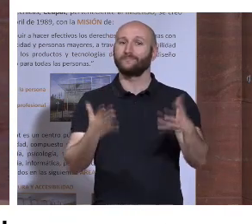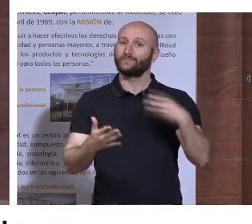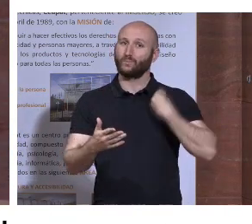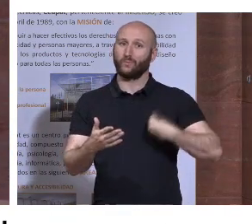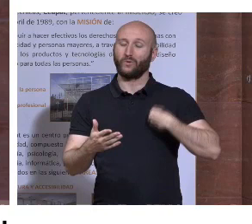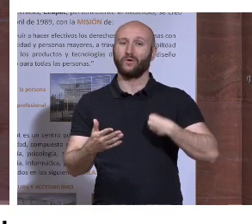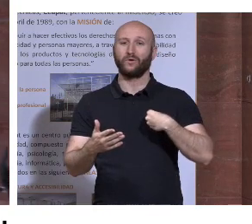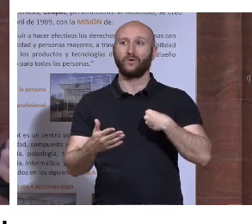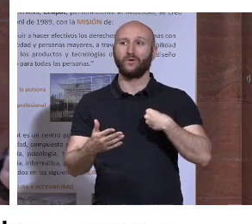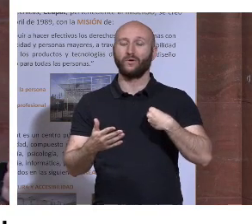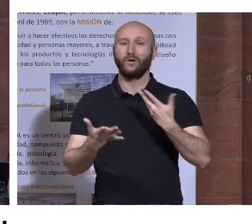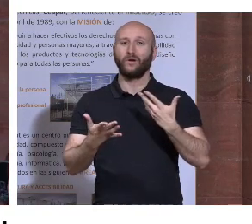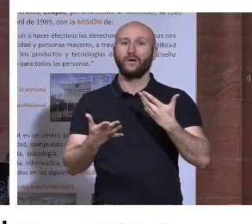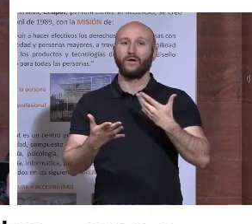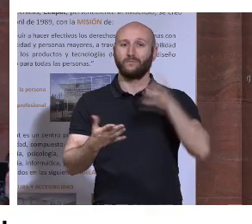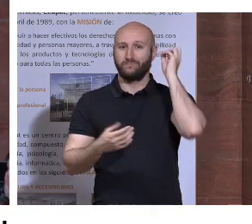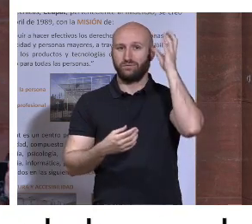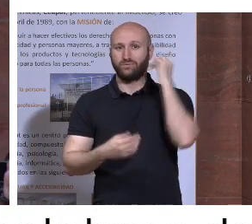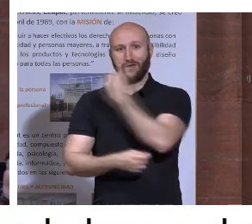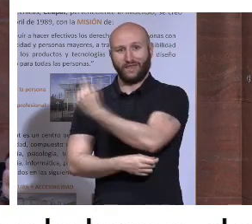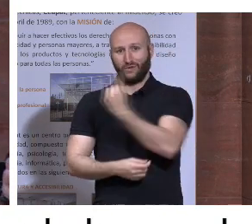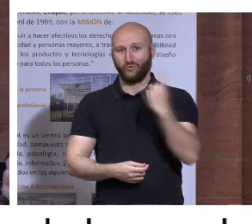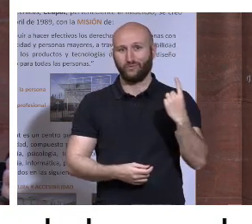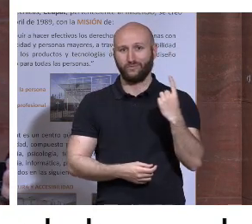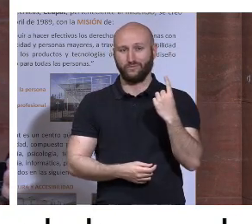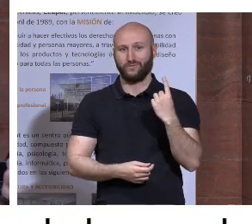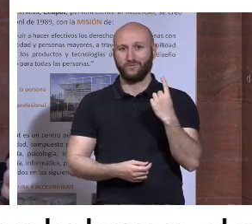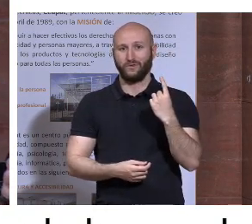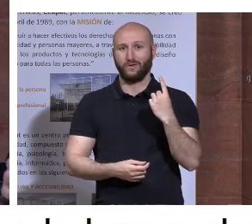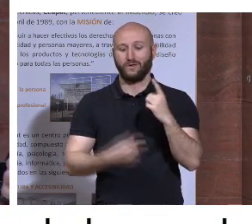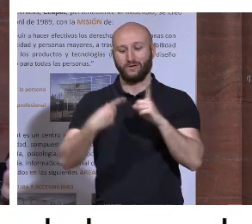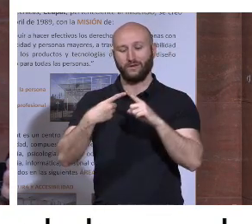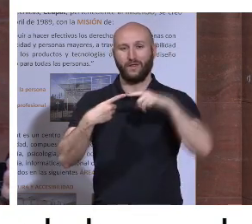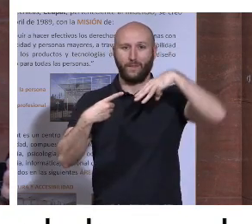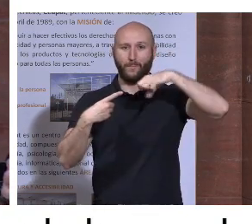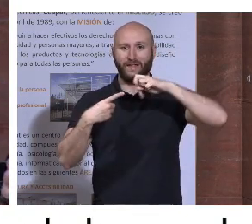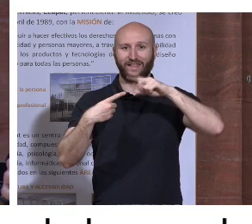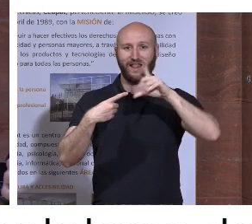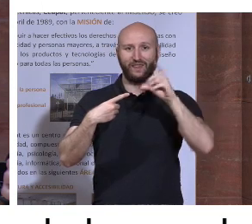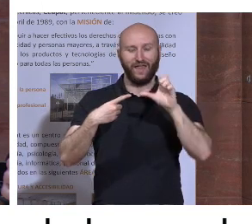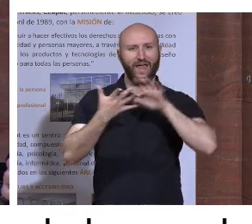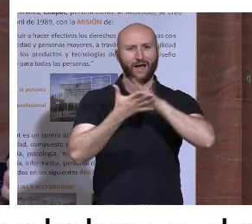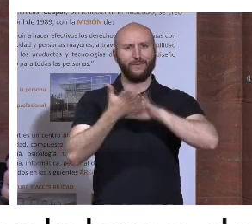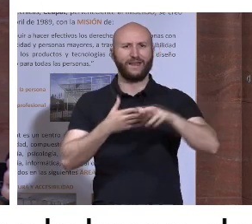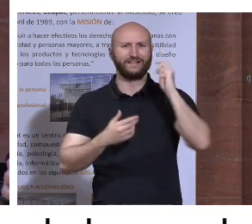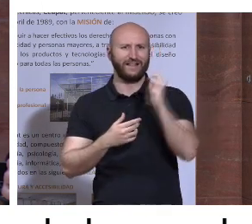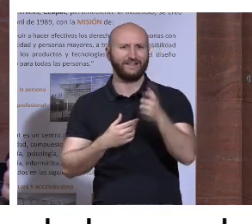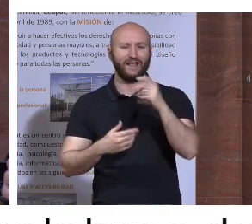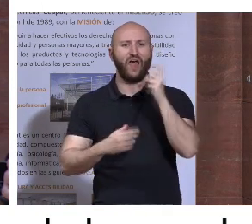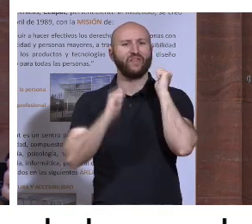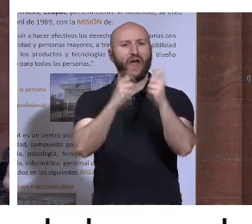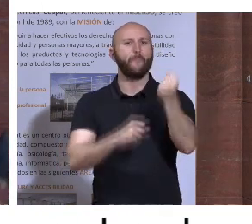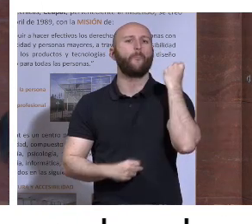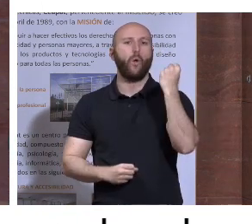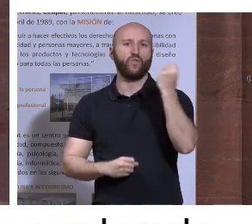las palabras de los tres en lo que Matilde ha recalcado de empoderar al